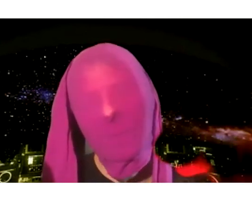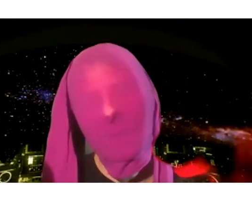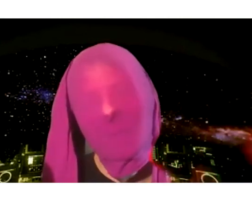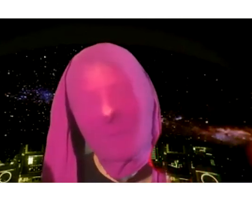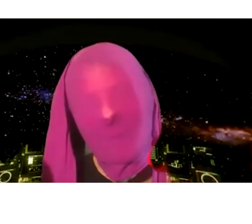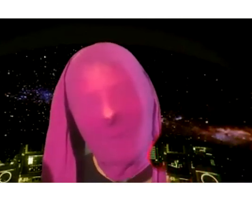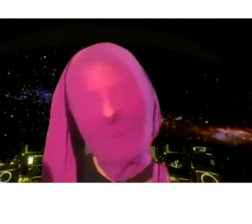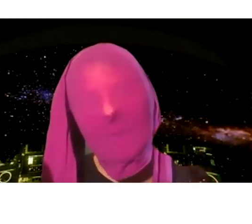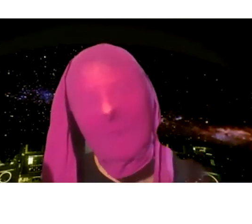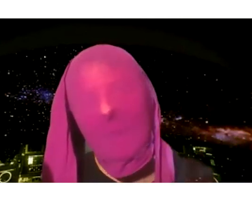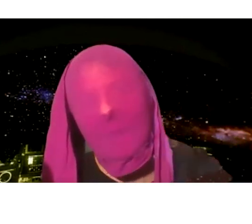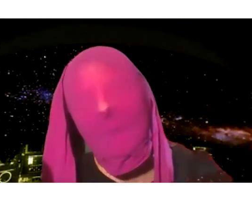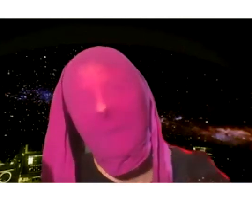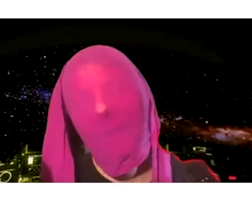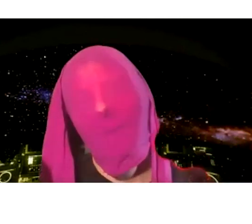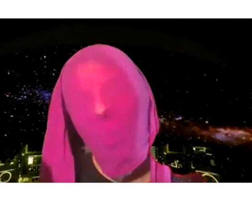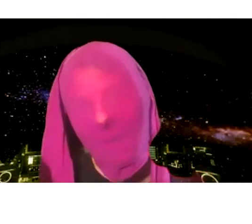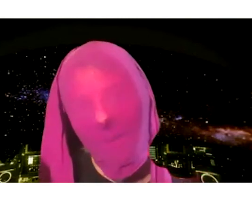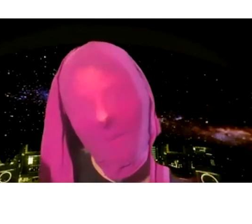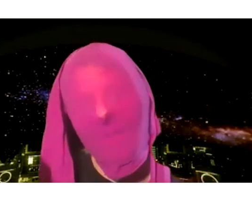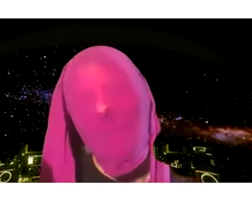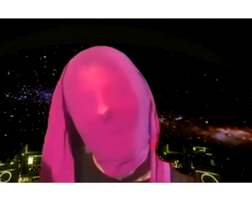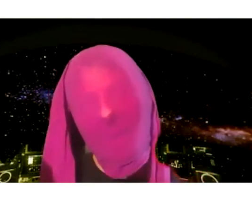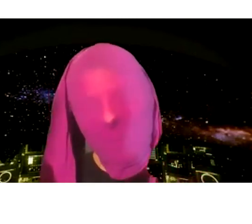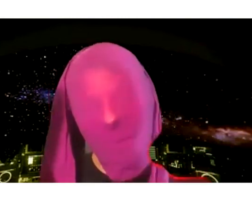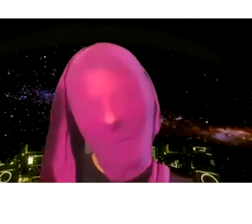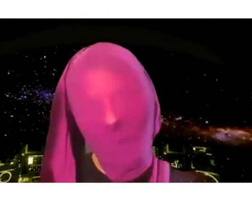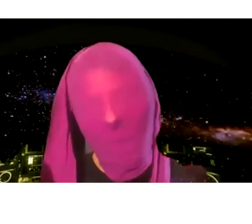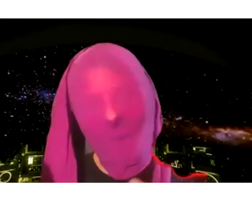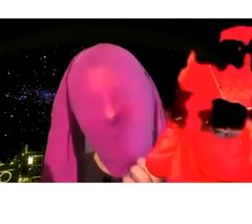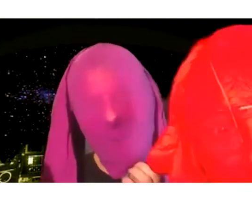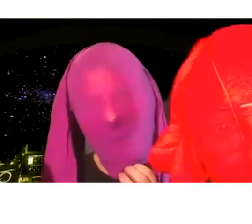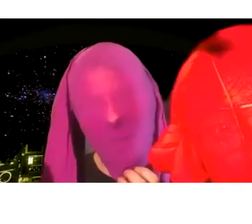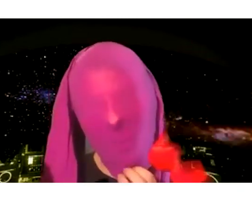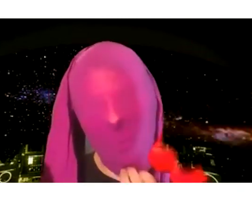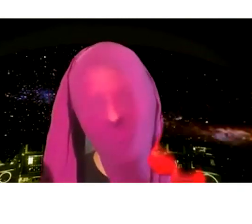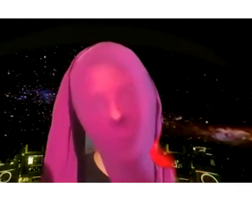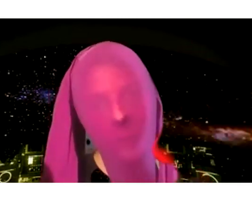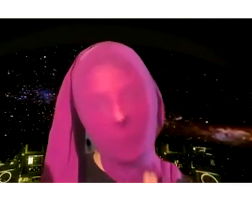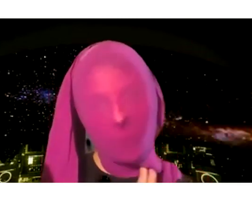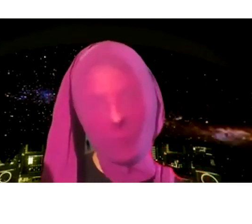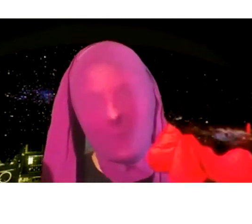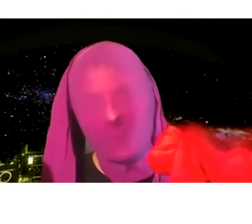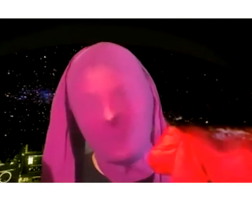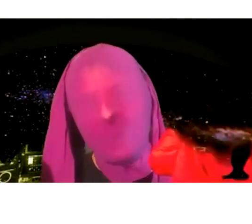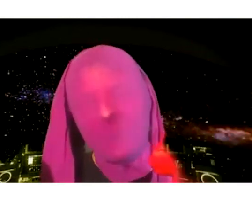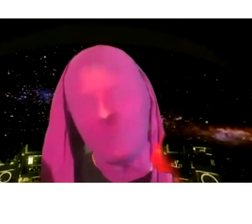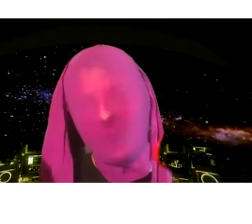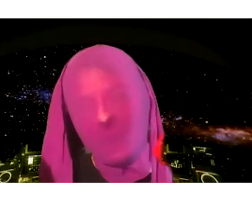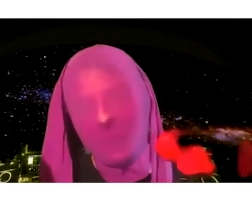La Justicia Tiene Caras en Juárez. Y también para Juárez escribimos como dos